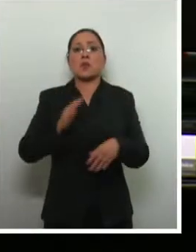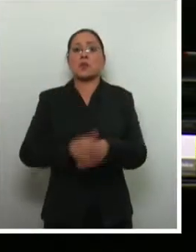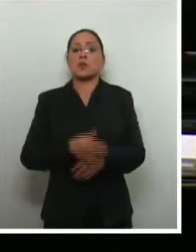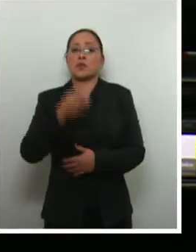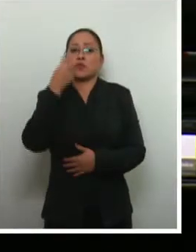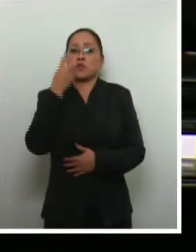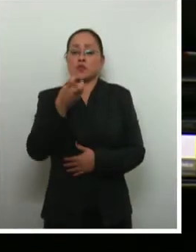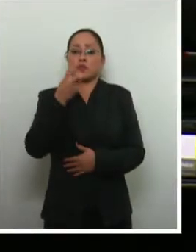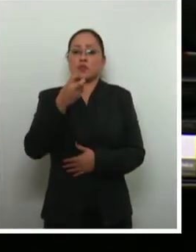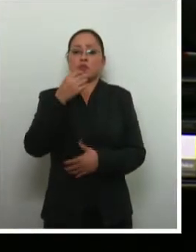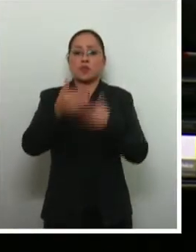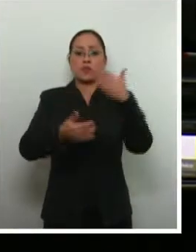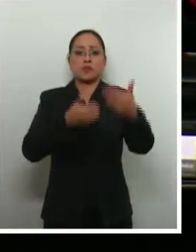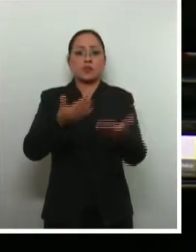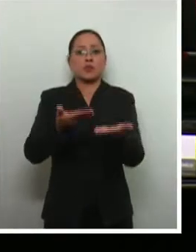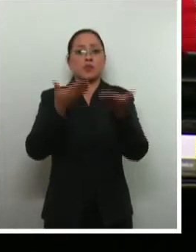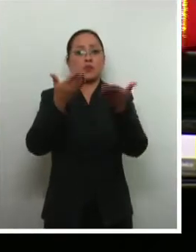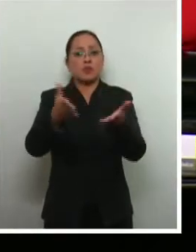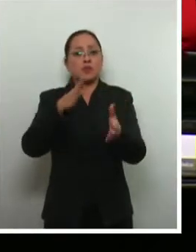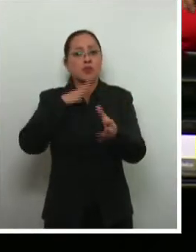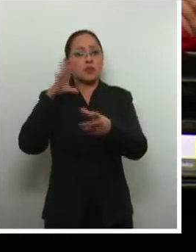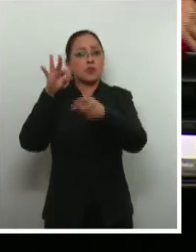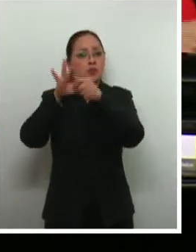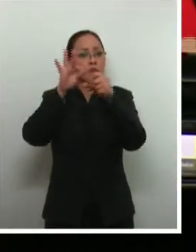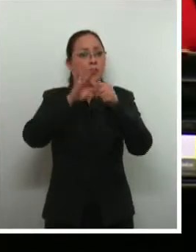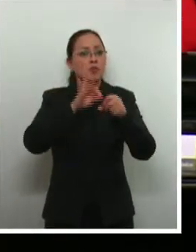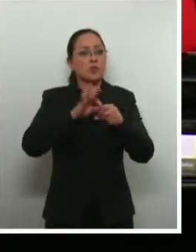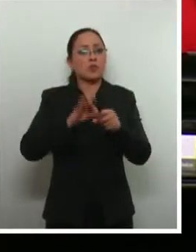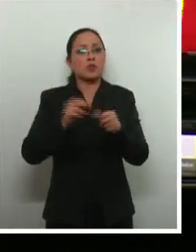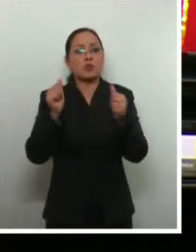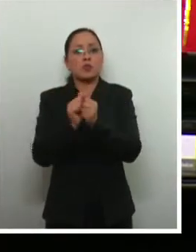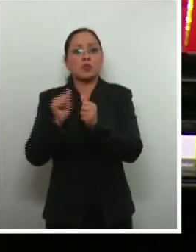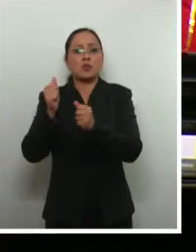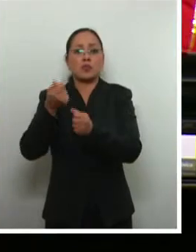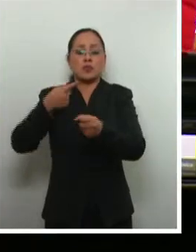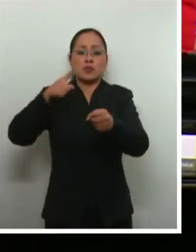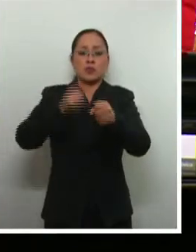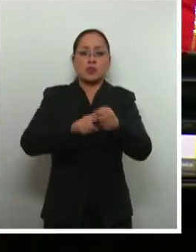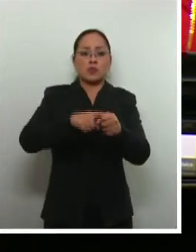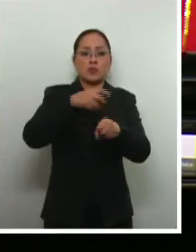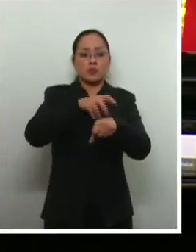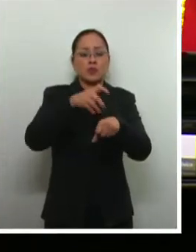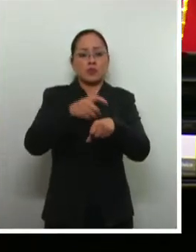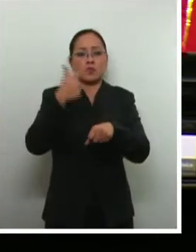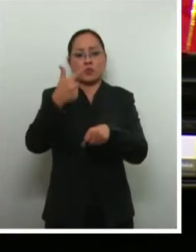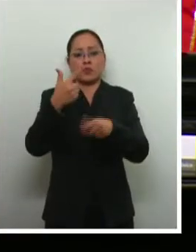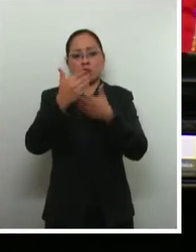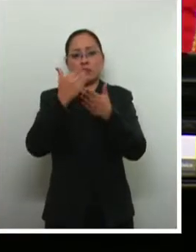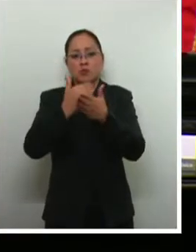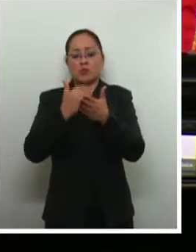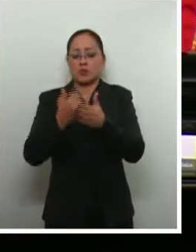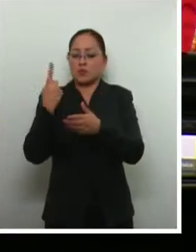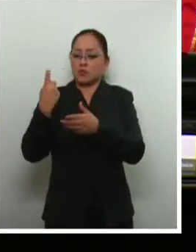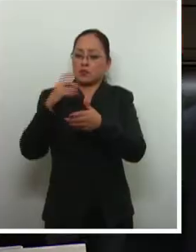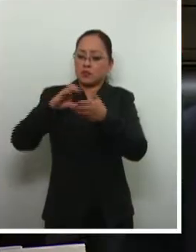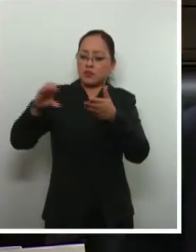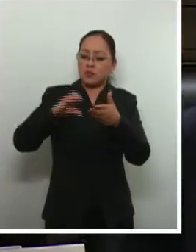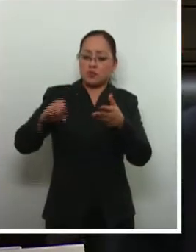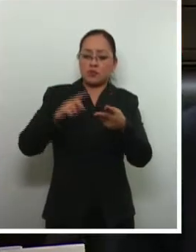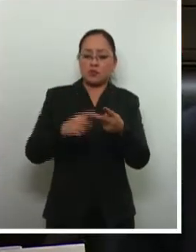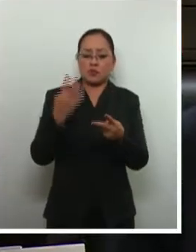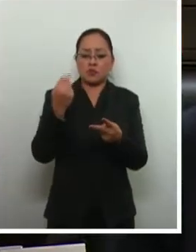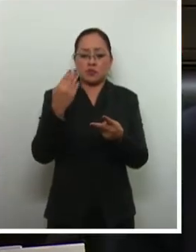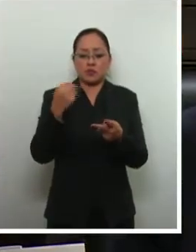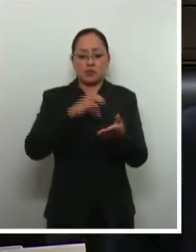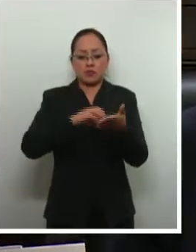cual procederemos a recoger la votación nominal del numeral 7, párrafo primero y del numeral 9